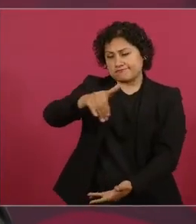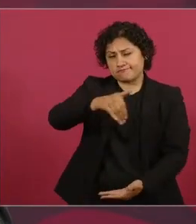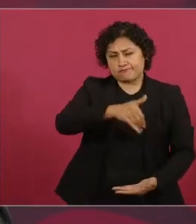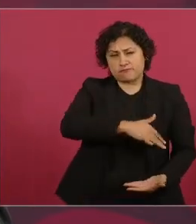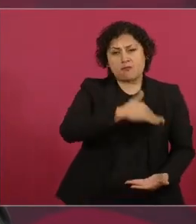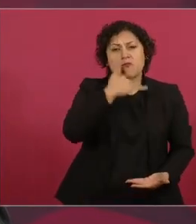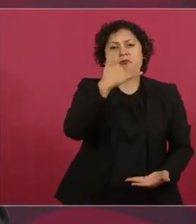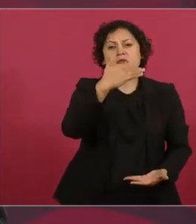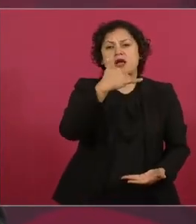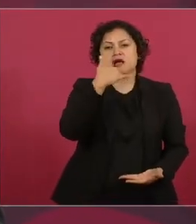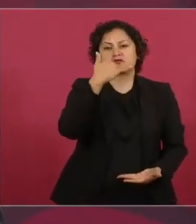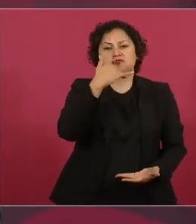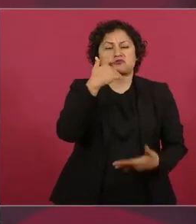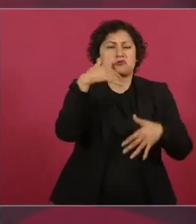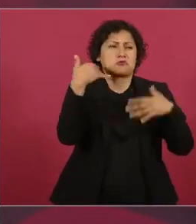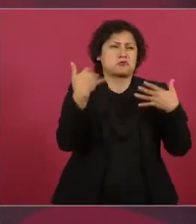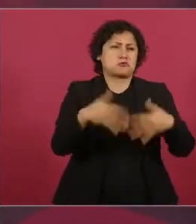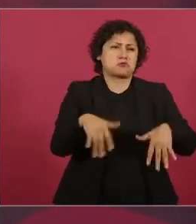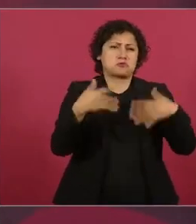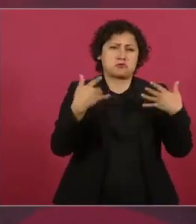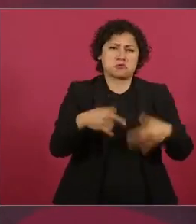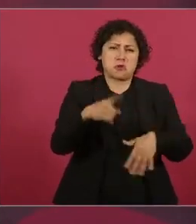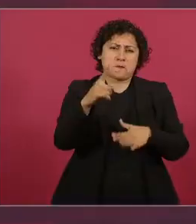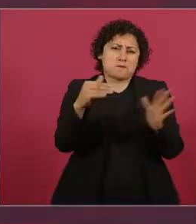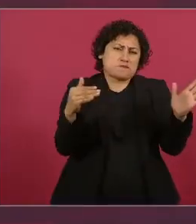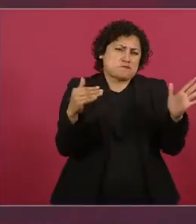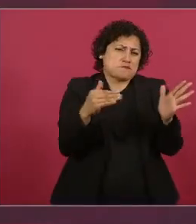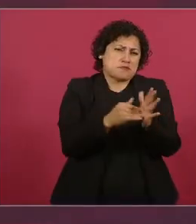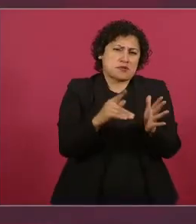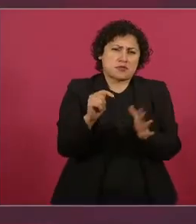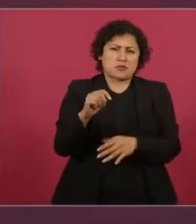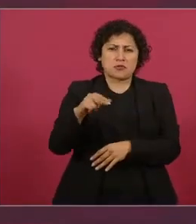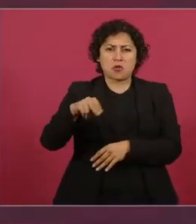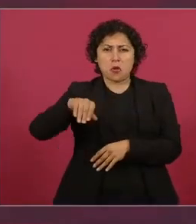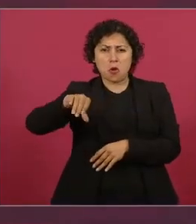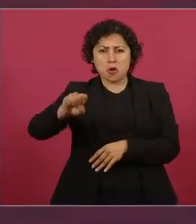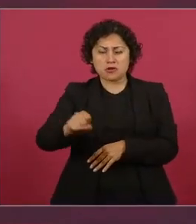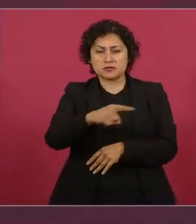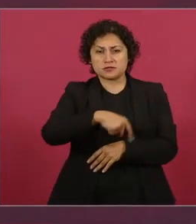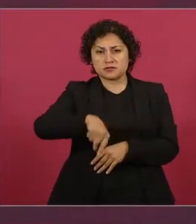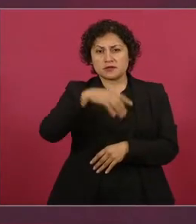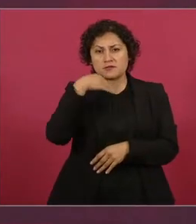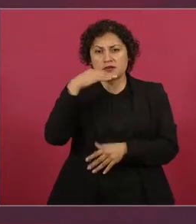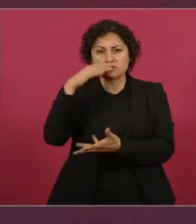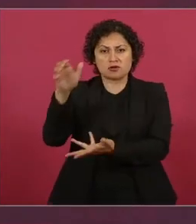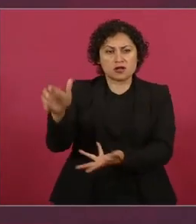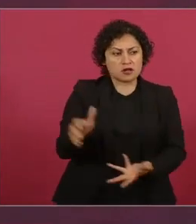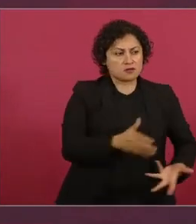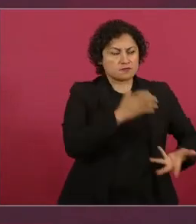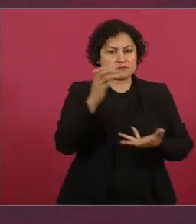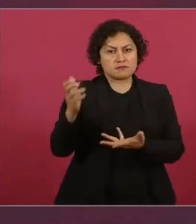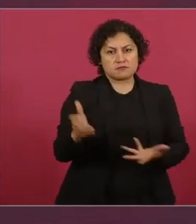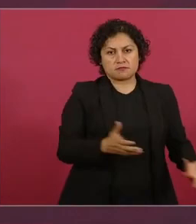Estamos trabajando en la limpieza de todo Acapulco. En fin,